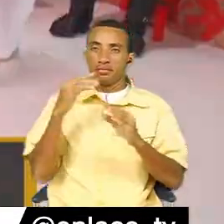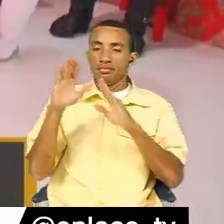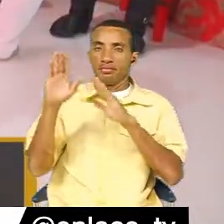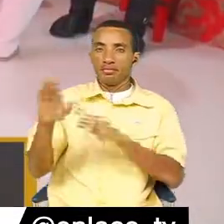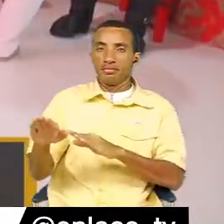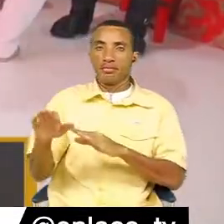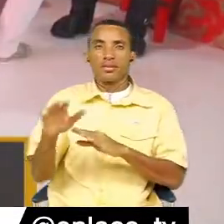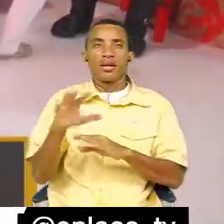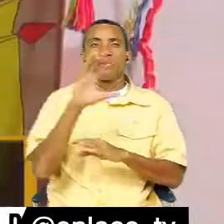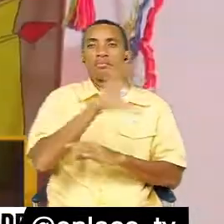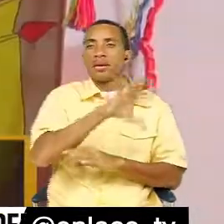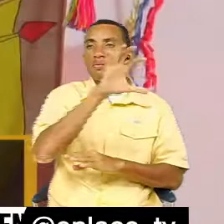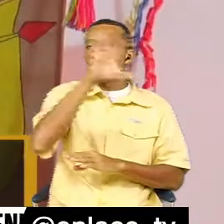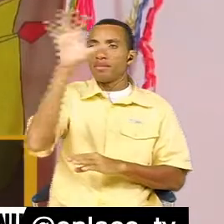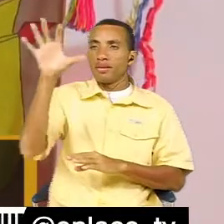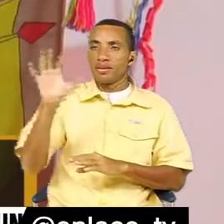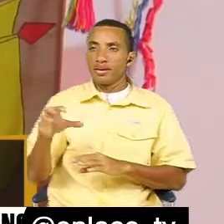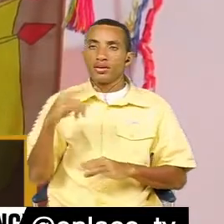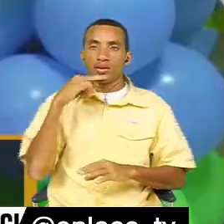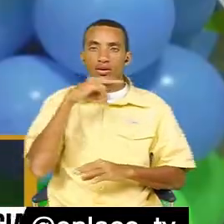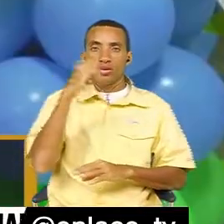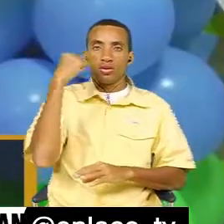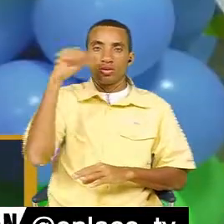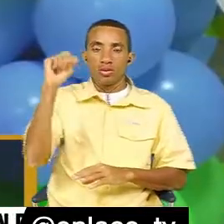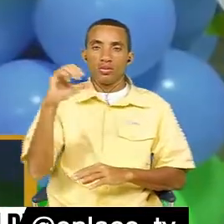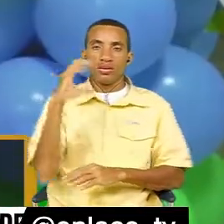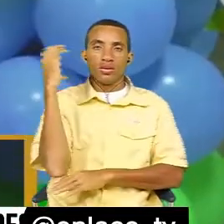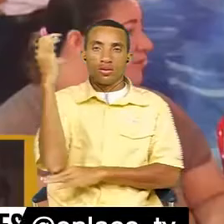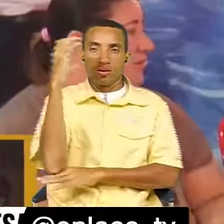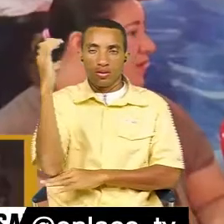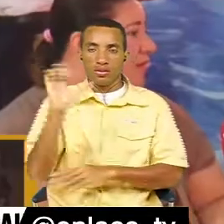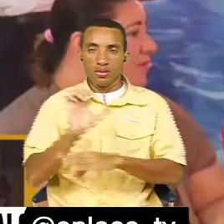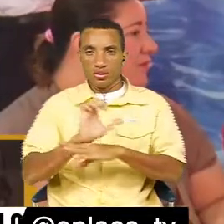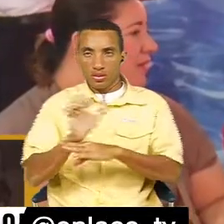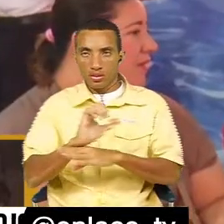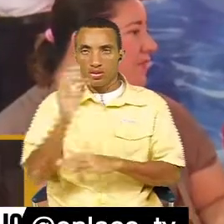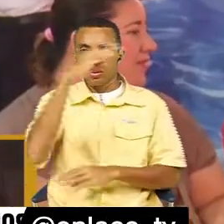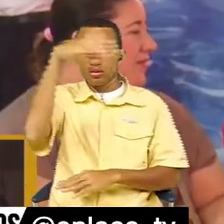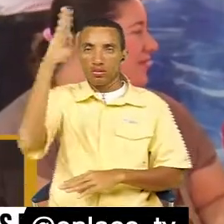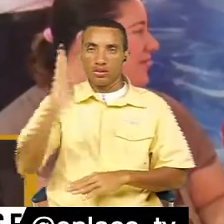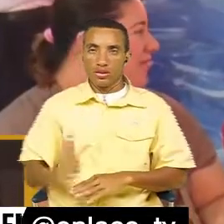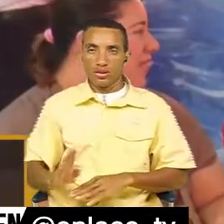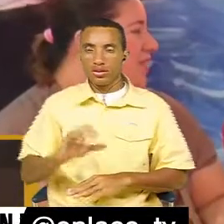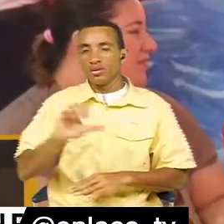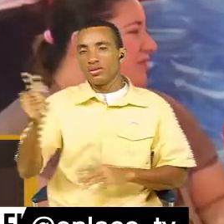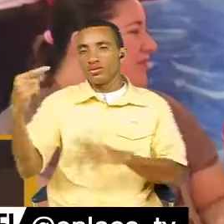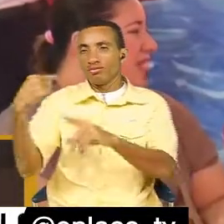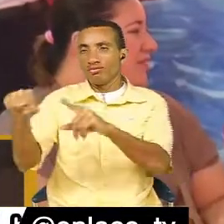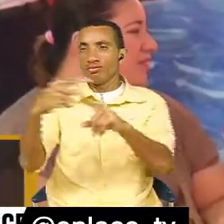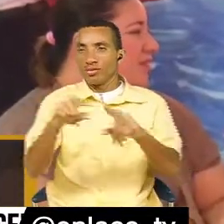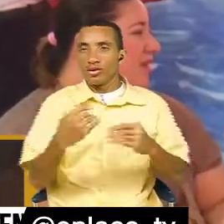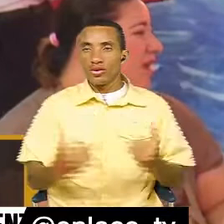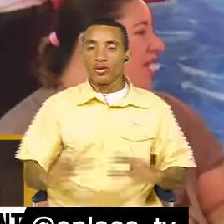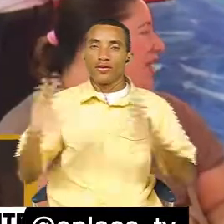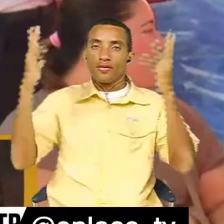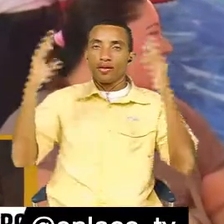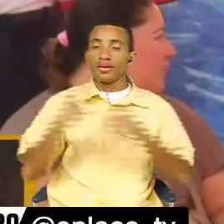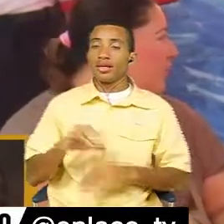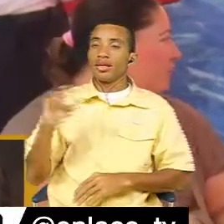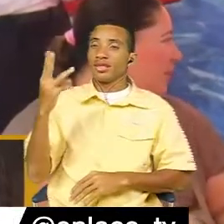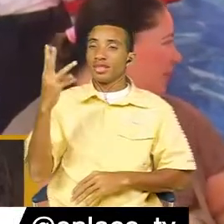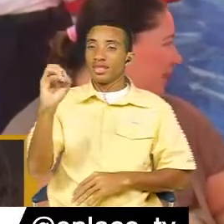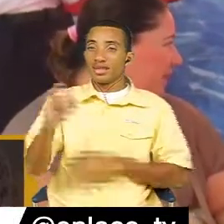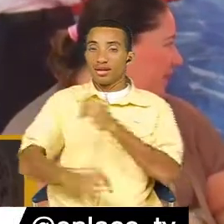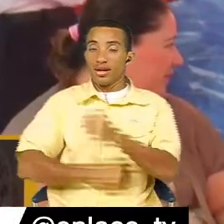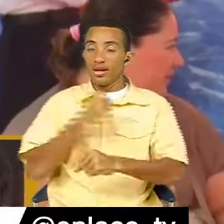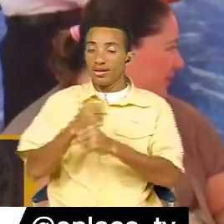varios países del mundo como Roma, Colombia, Ecuador y Brasil, entre otros. Nuestro colegio hoy se encuentra de fiesta, estamos cumpliendo 30 años de vida